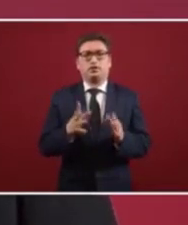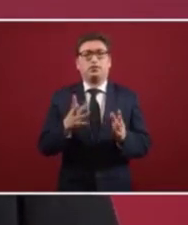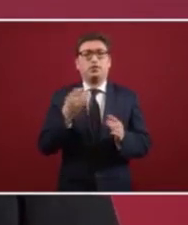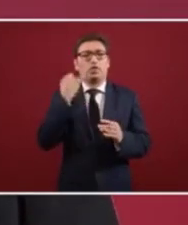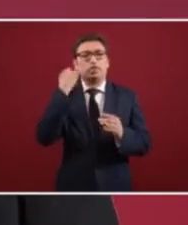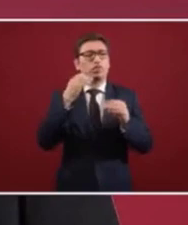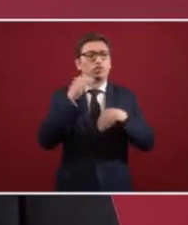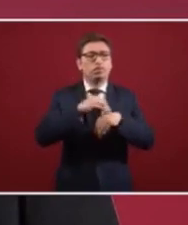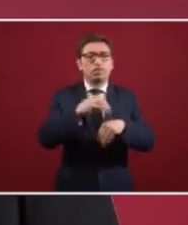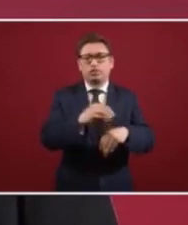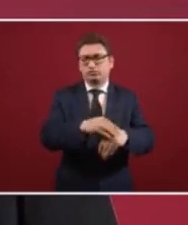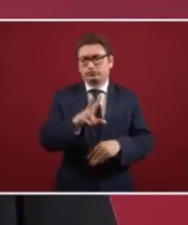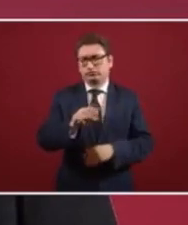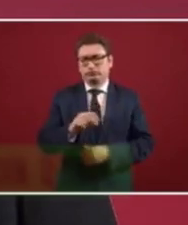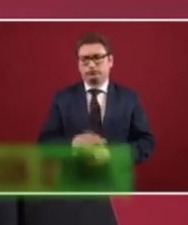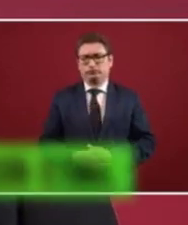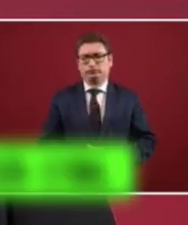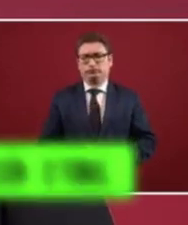artificial.